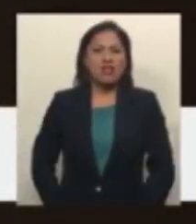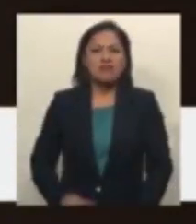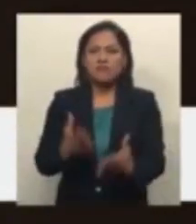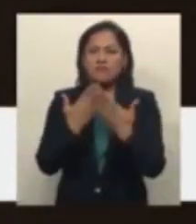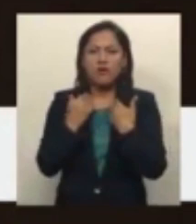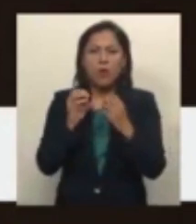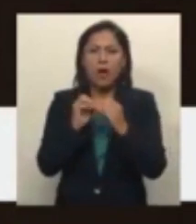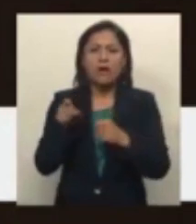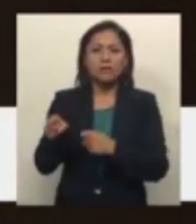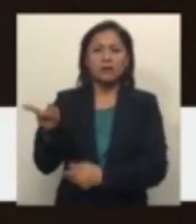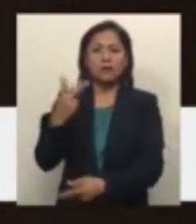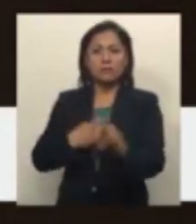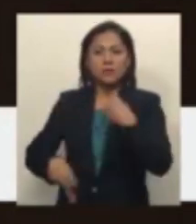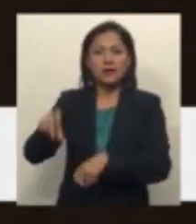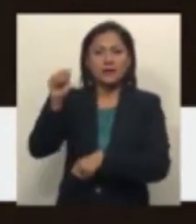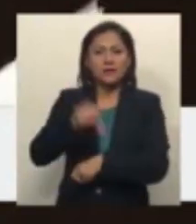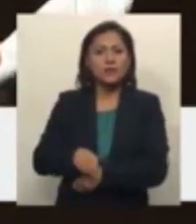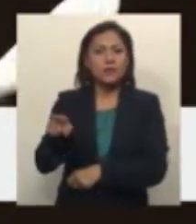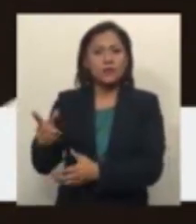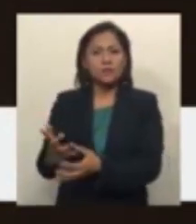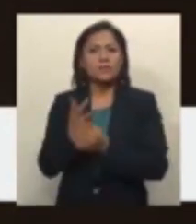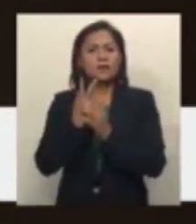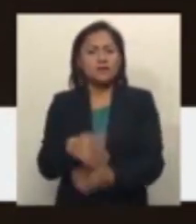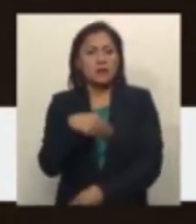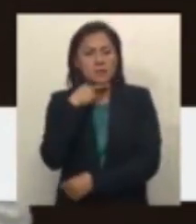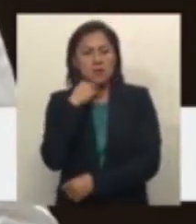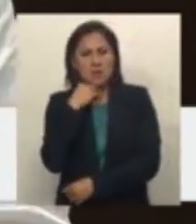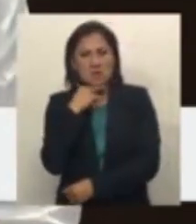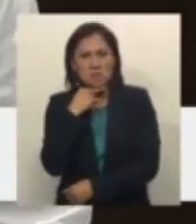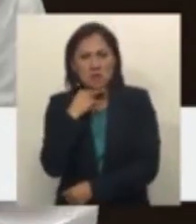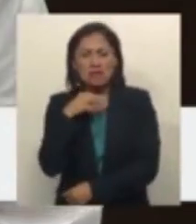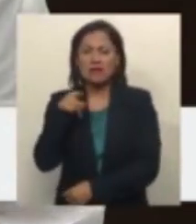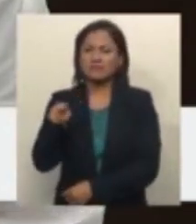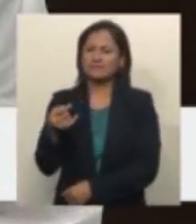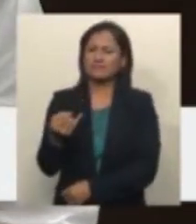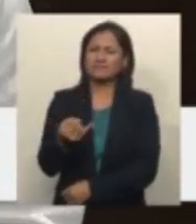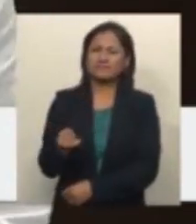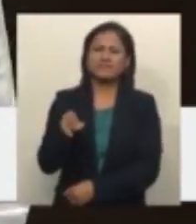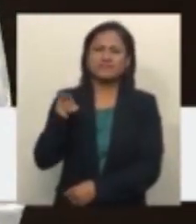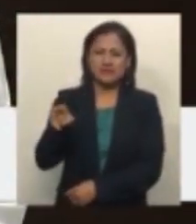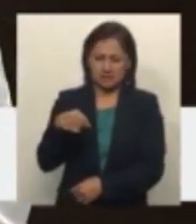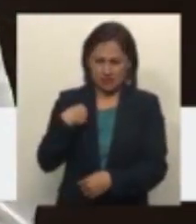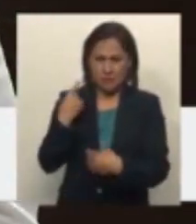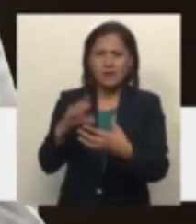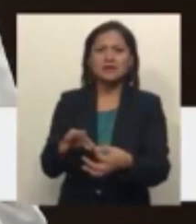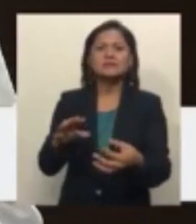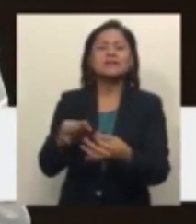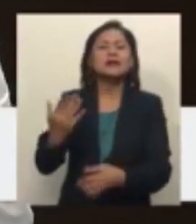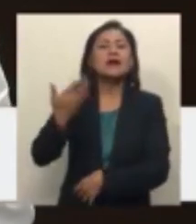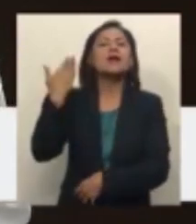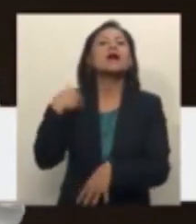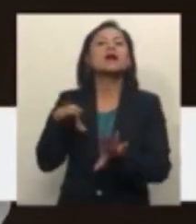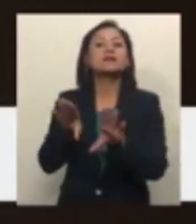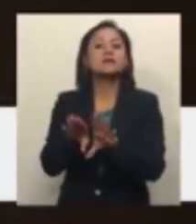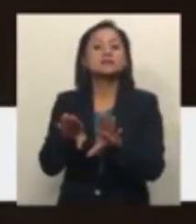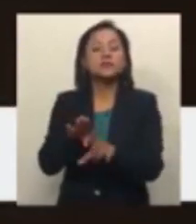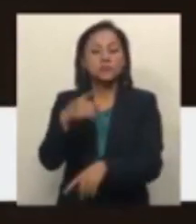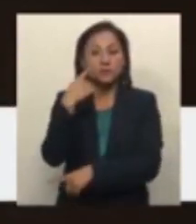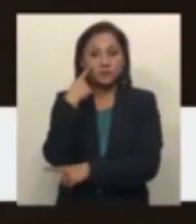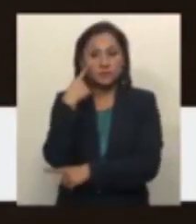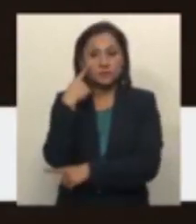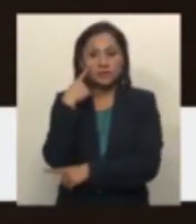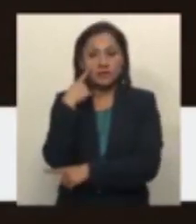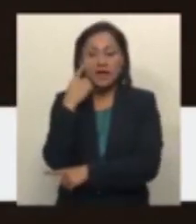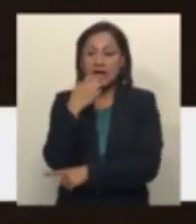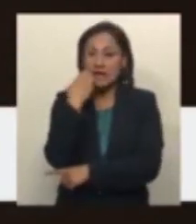están preocupados por los niños, les voy a dar unos datos de cómo trataban a los niños y niñas de este país. 25% de